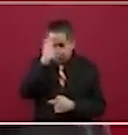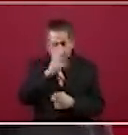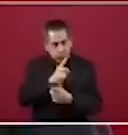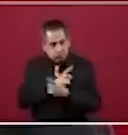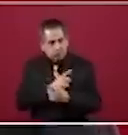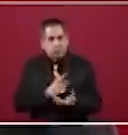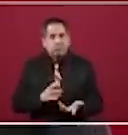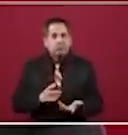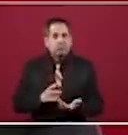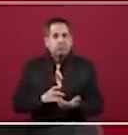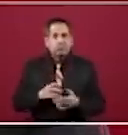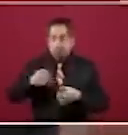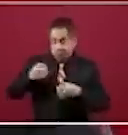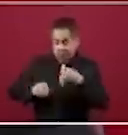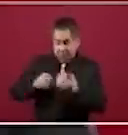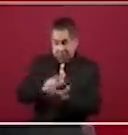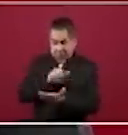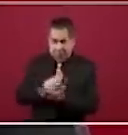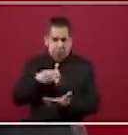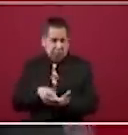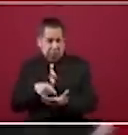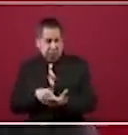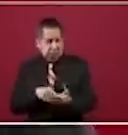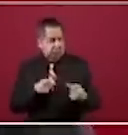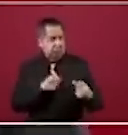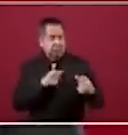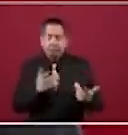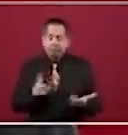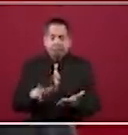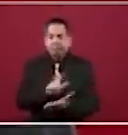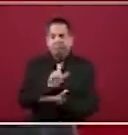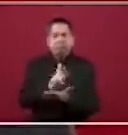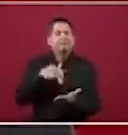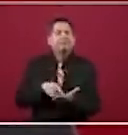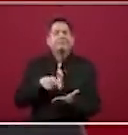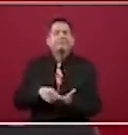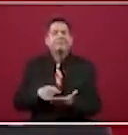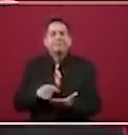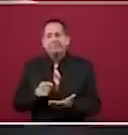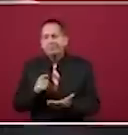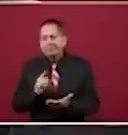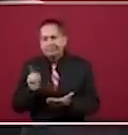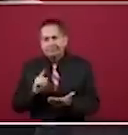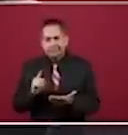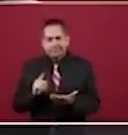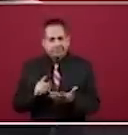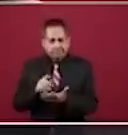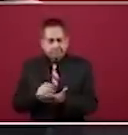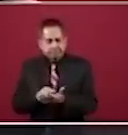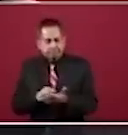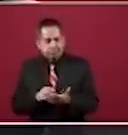porque si vamos a lo jurídico, pues las leyes no impedían